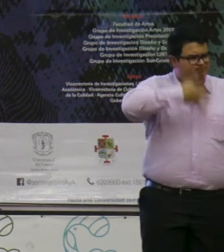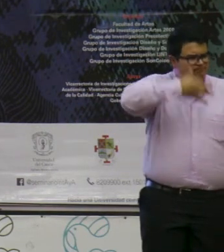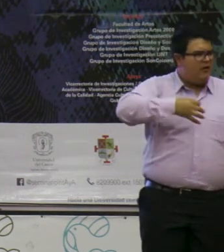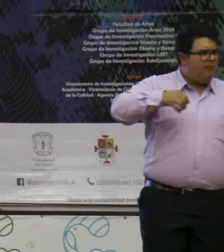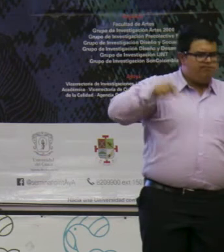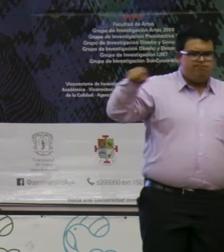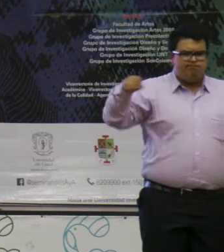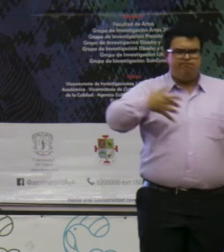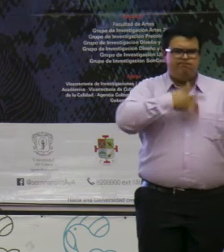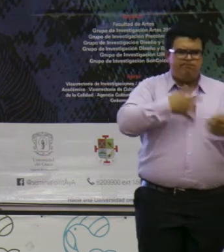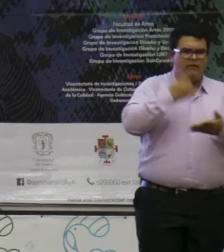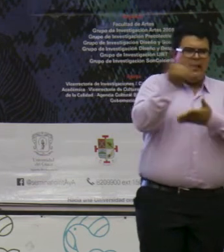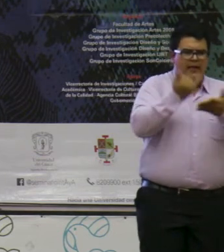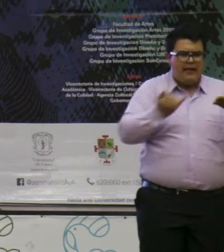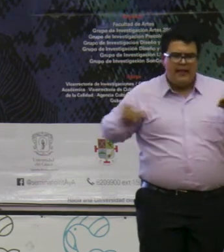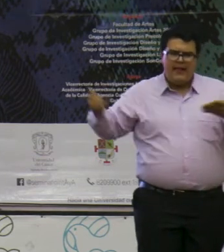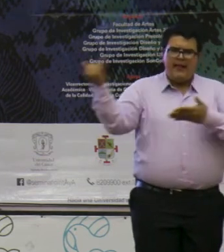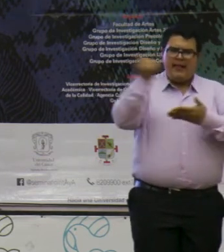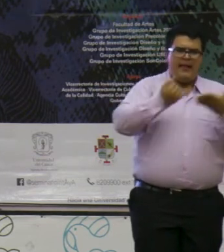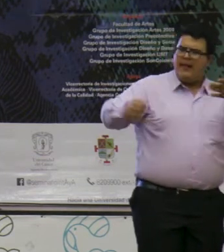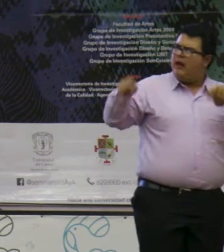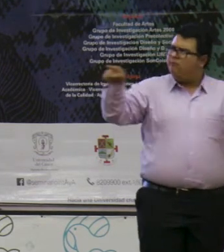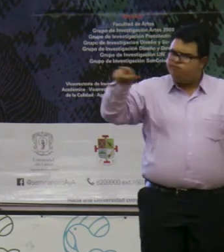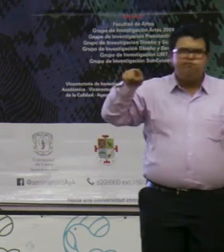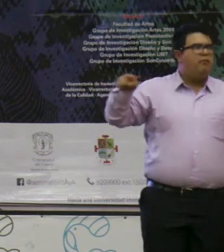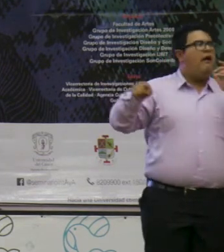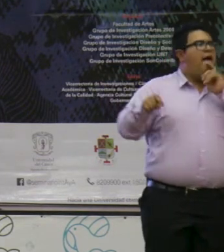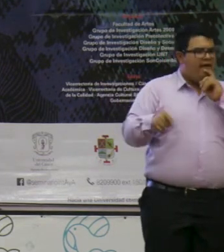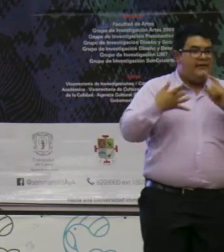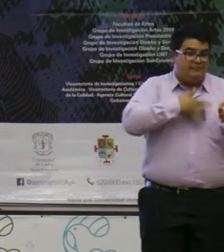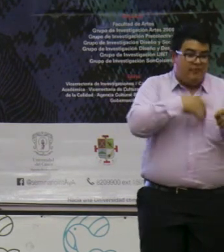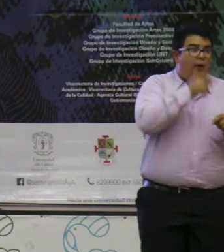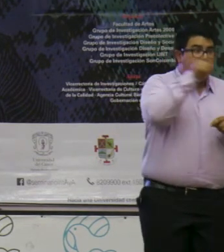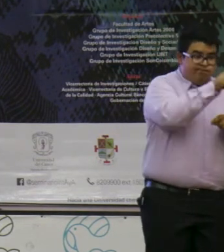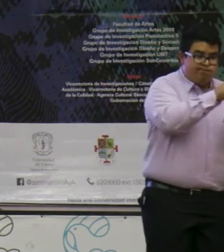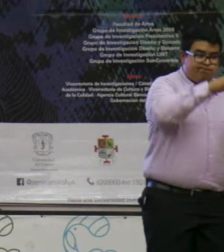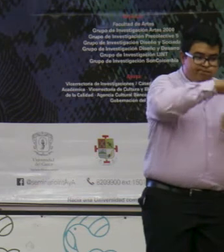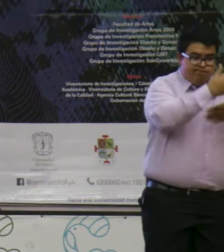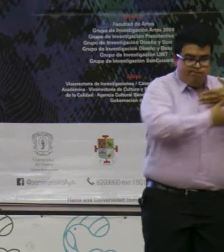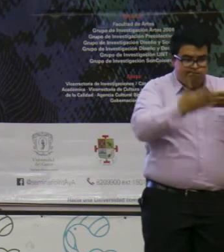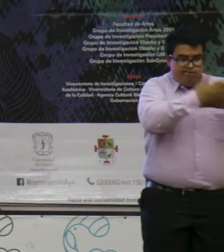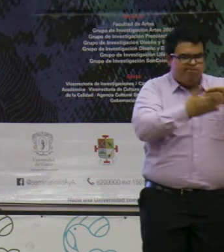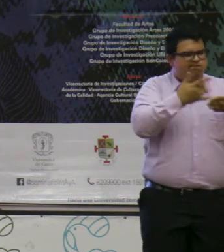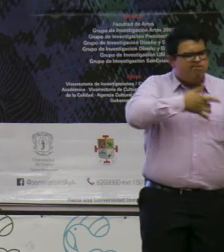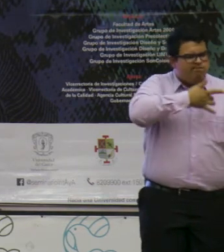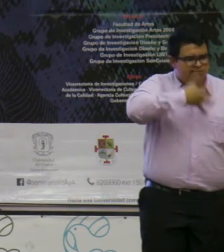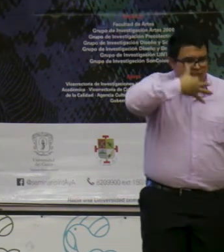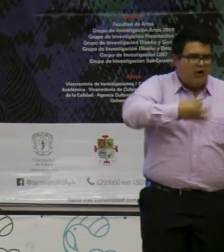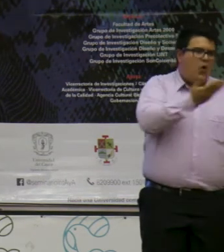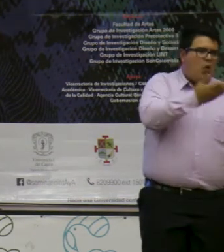los grandes dibujantes, que de ahí de hecho va a eclosionar toda una perspectiva frente a lo que se va a justificar como ilustración al